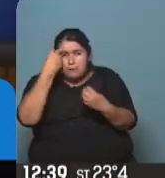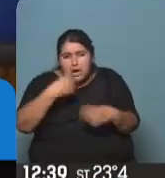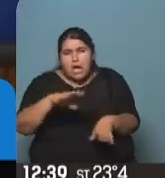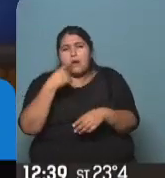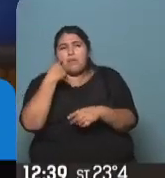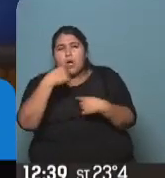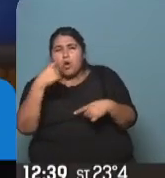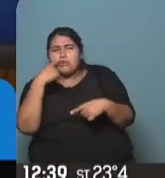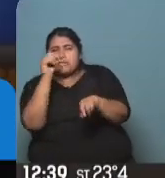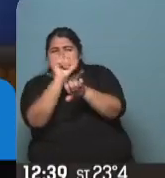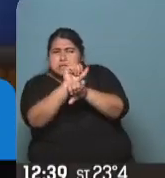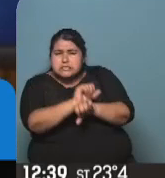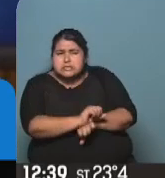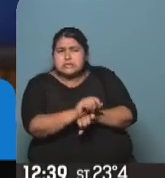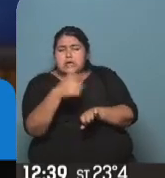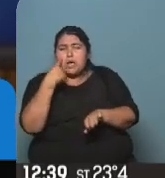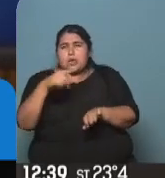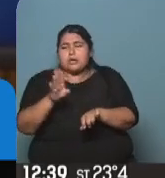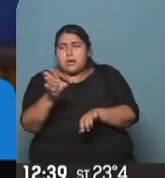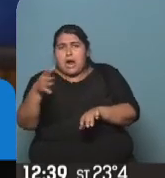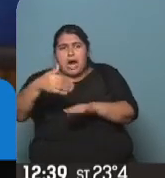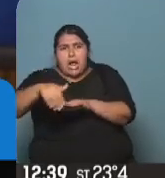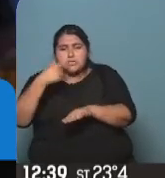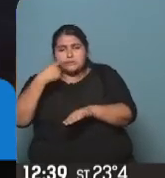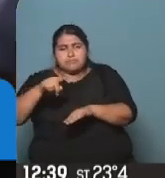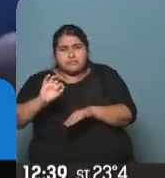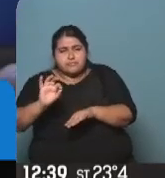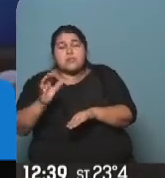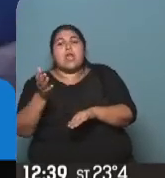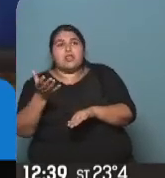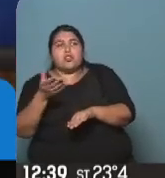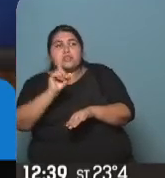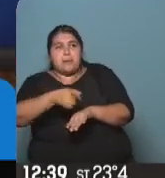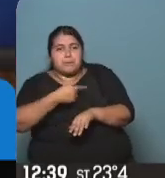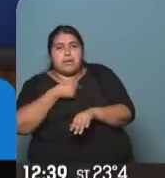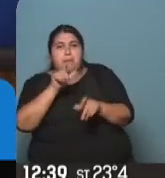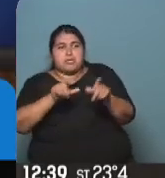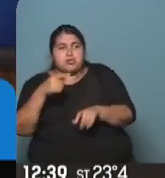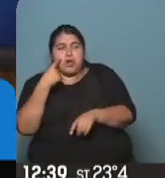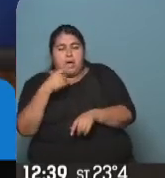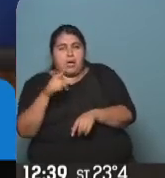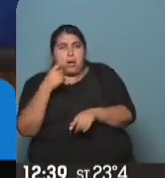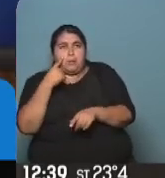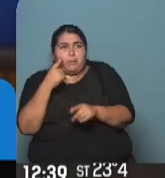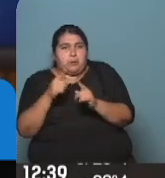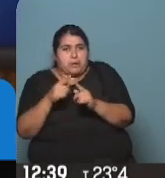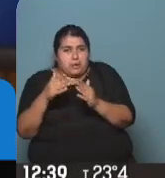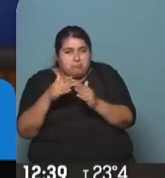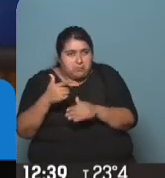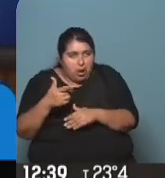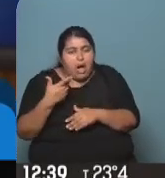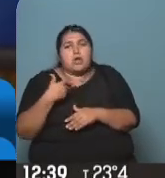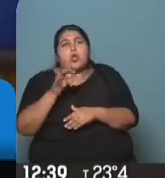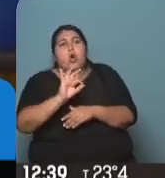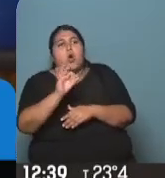cotidiana después de años o décadas internadas, que probablemente no tenga dónde vivir, no tenga experiencia laboral, Sí, o si la tuvo fue hace